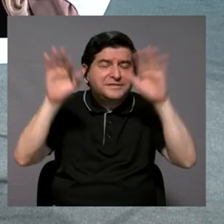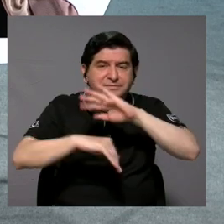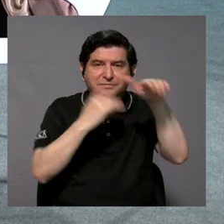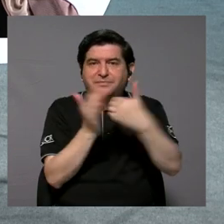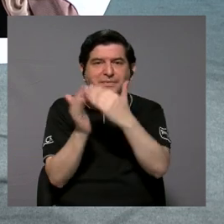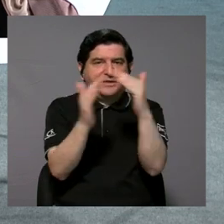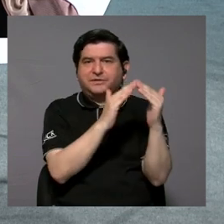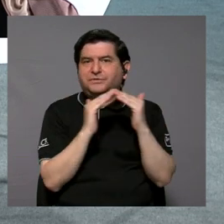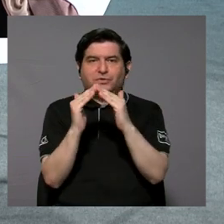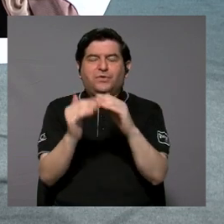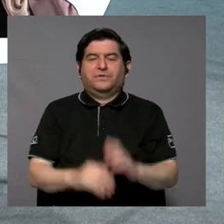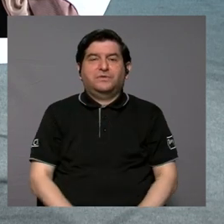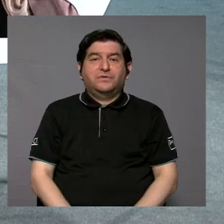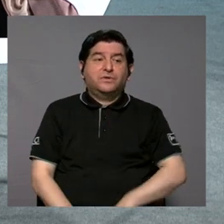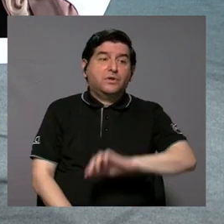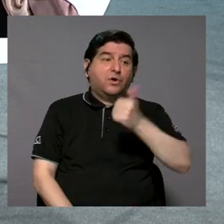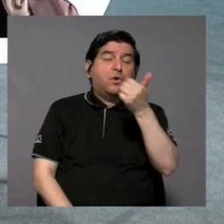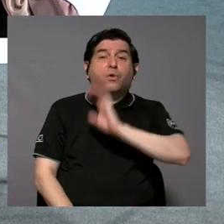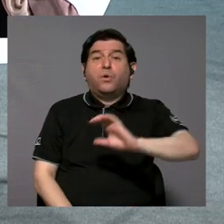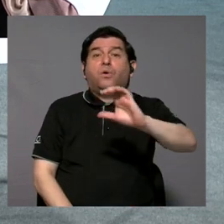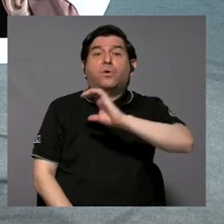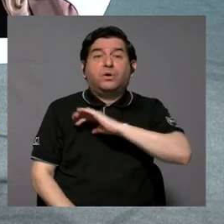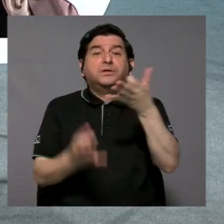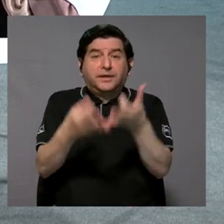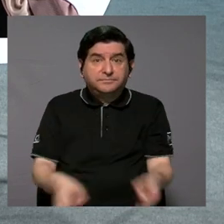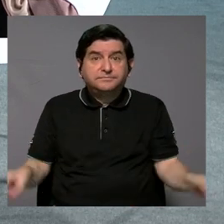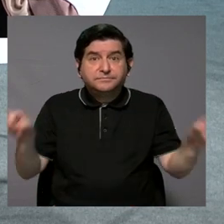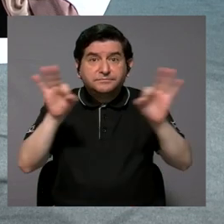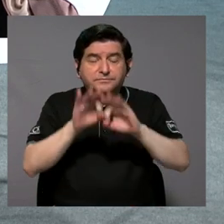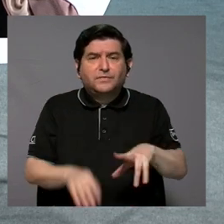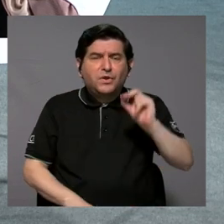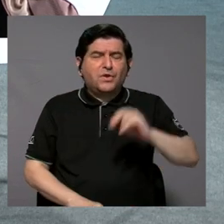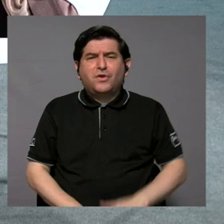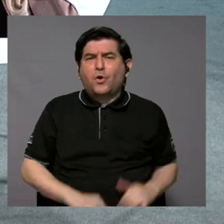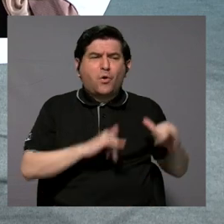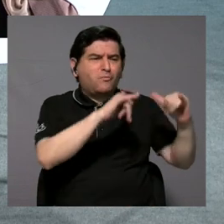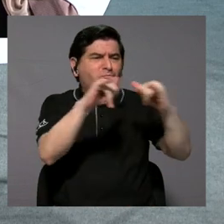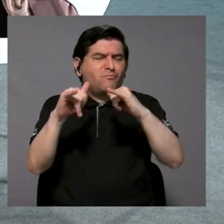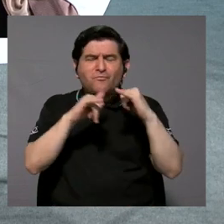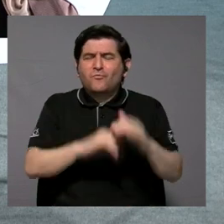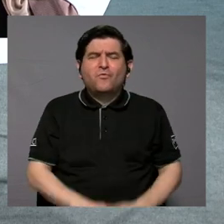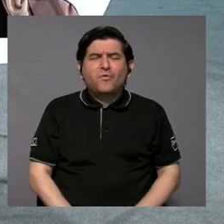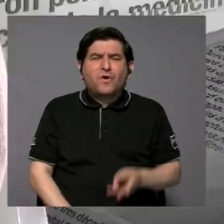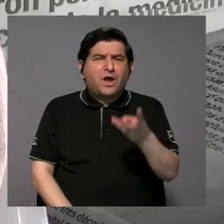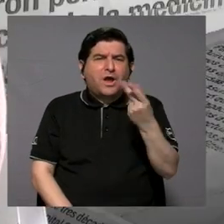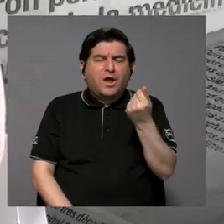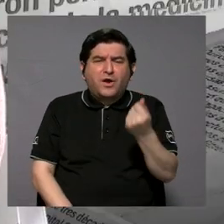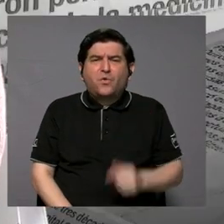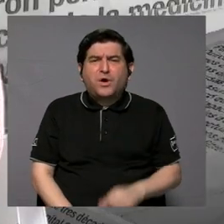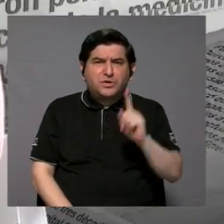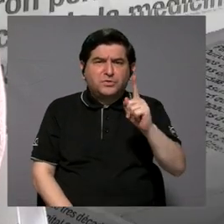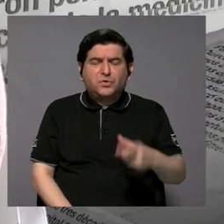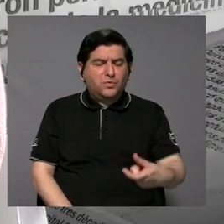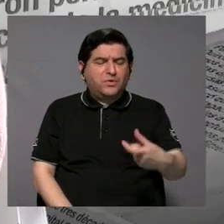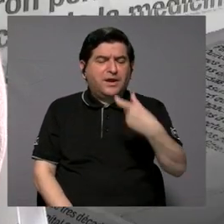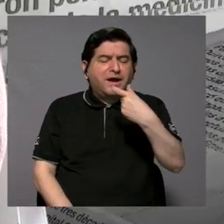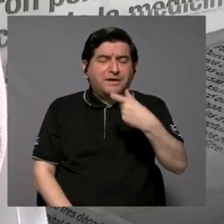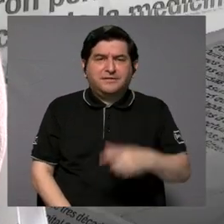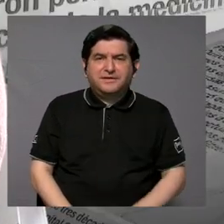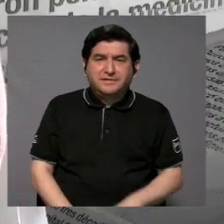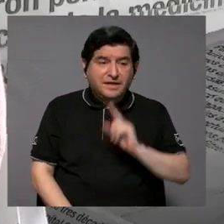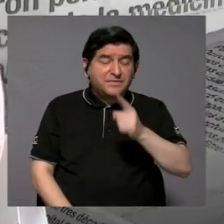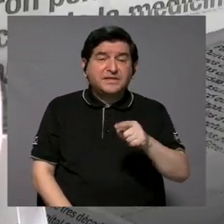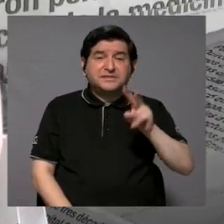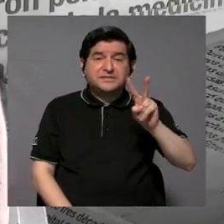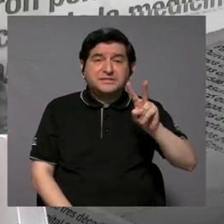de población. Sí, otro factor que también es importante, no hay estandarización en el tamaño de porción. Usted ve una galleta que habla en función